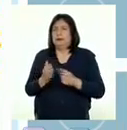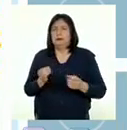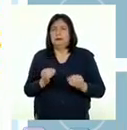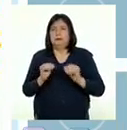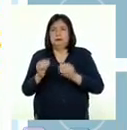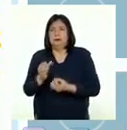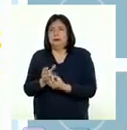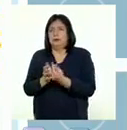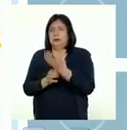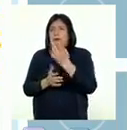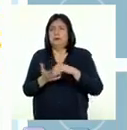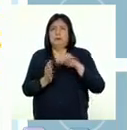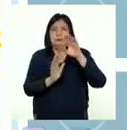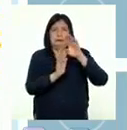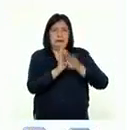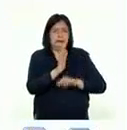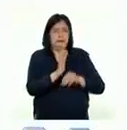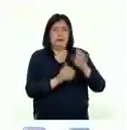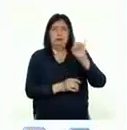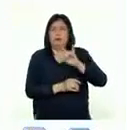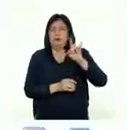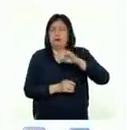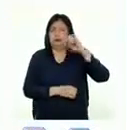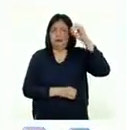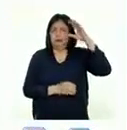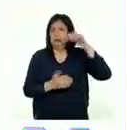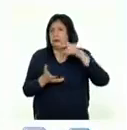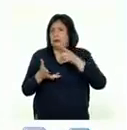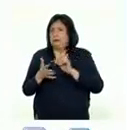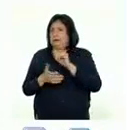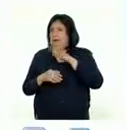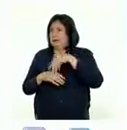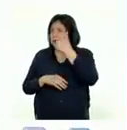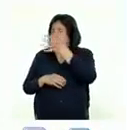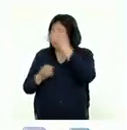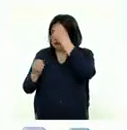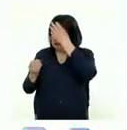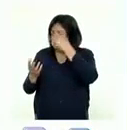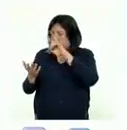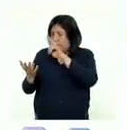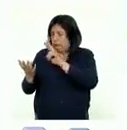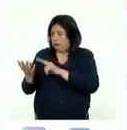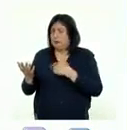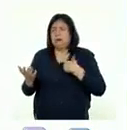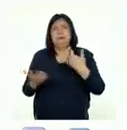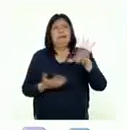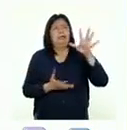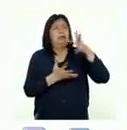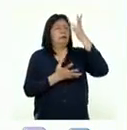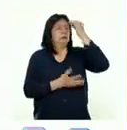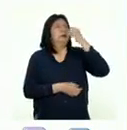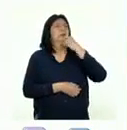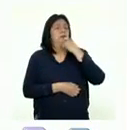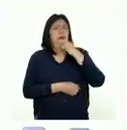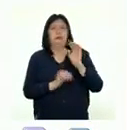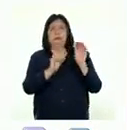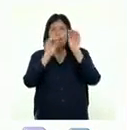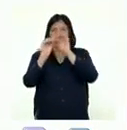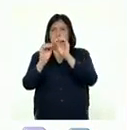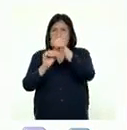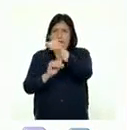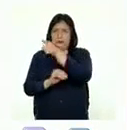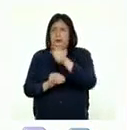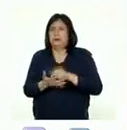reducir el consumo de energía, entre otras. Luego de leer esa información y con todo lo que hemos aprendido, completé mi cuadro